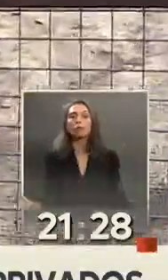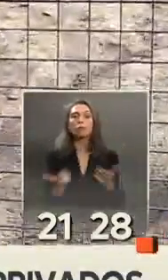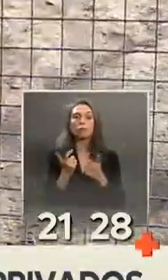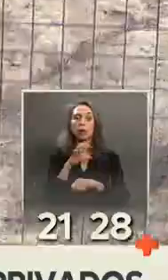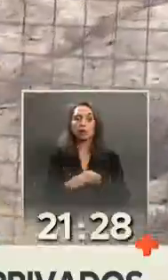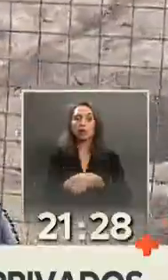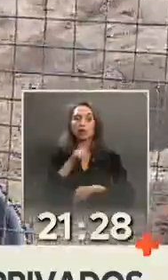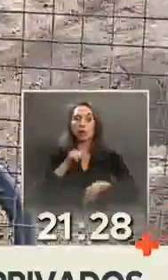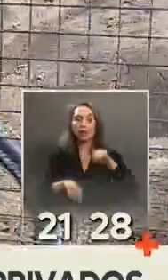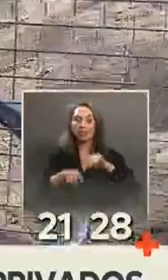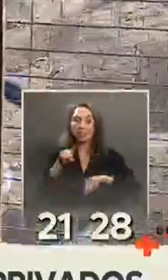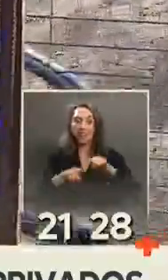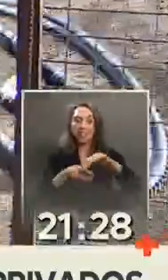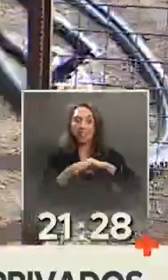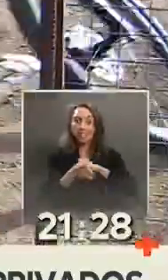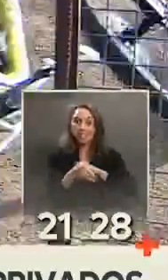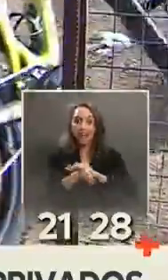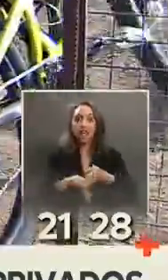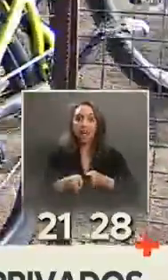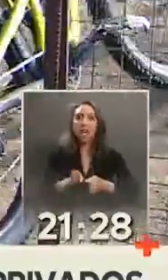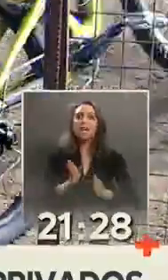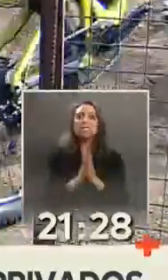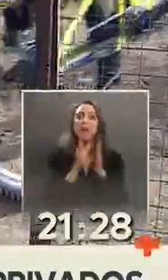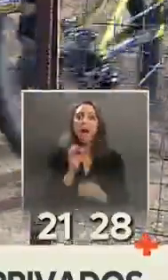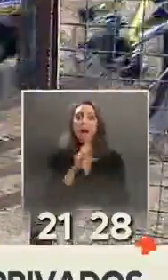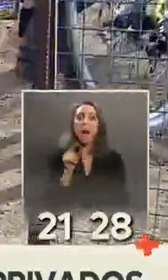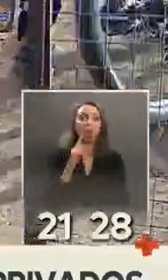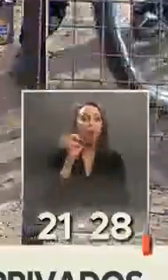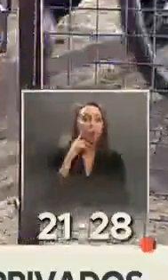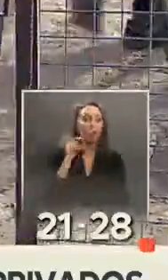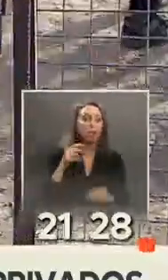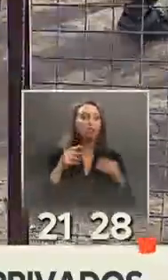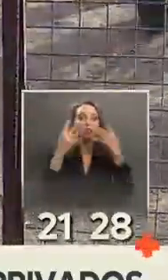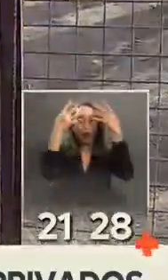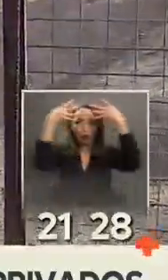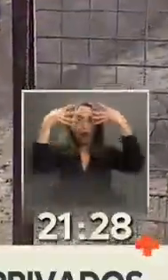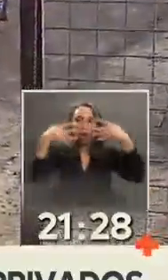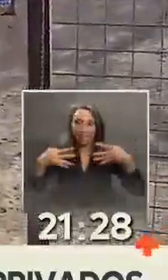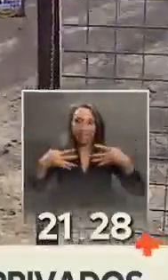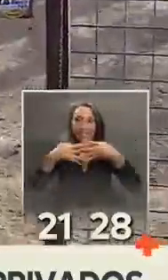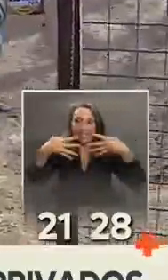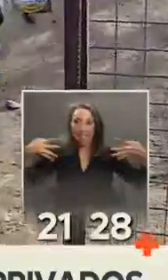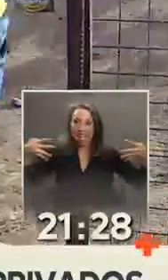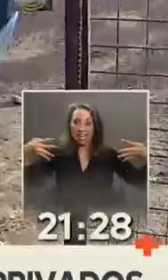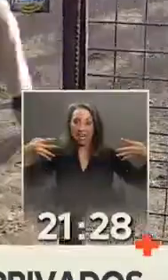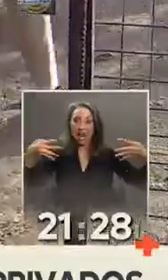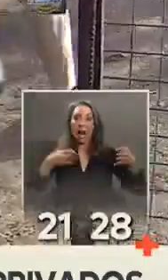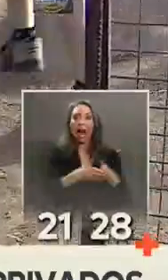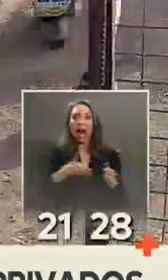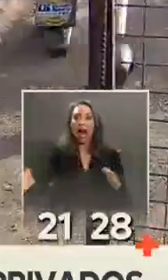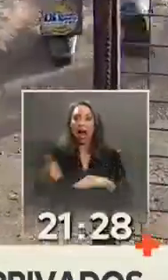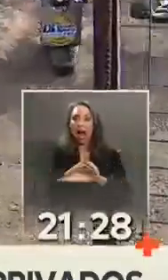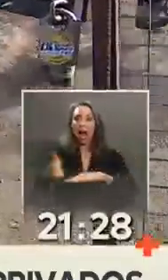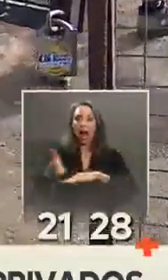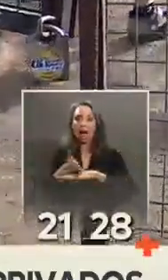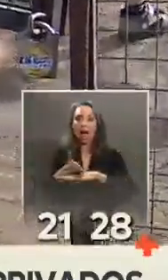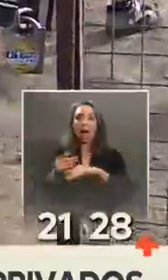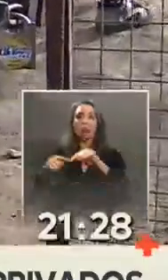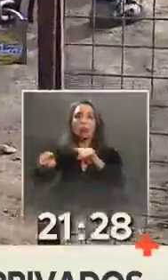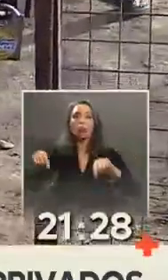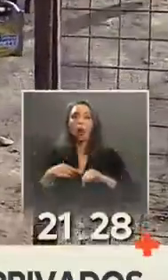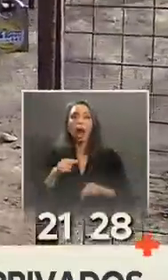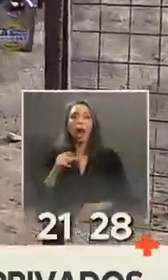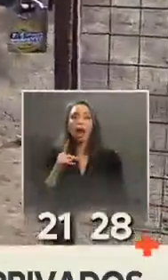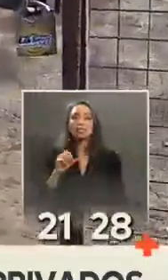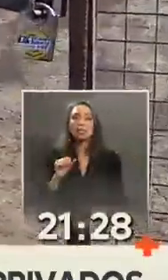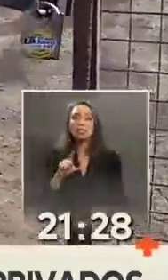que en el ingreso por San Carlos de Apoquindo tiene esta reja más arriba, colinda con Hacienda Las Varas, propiedad de privados, entonces